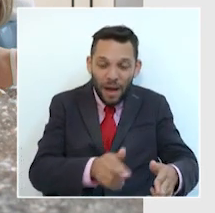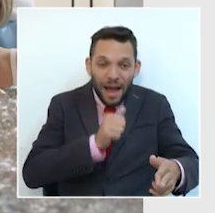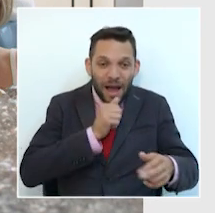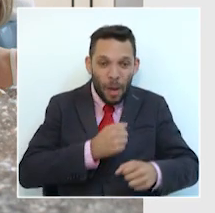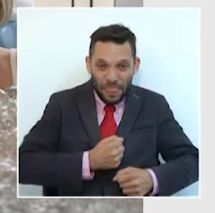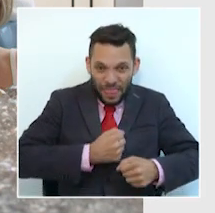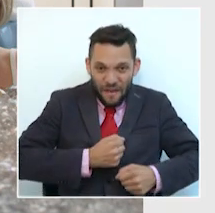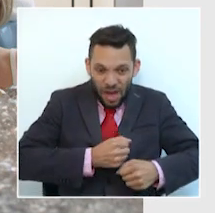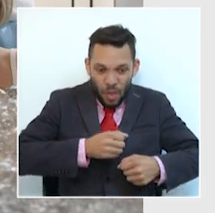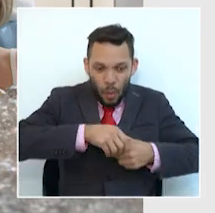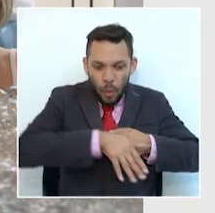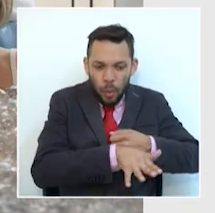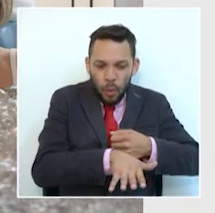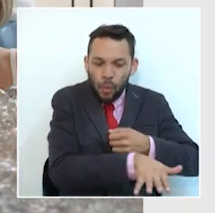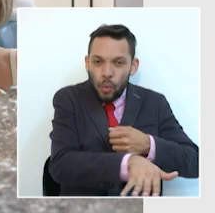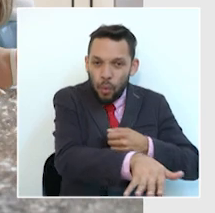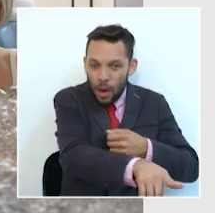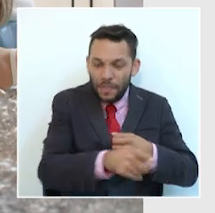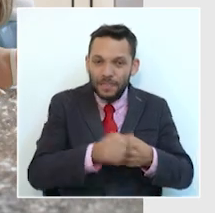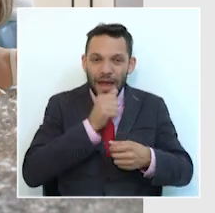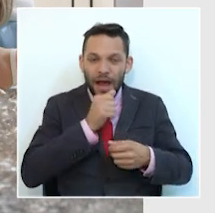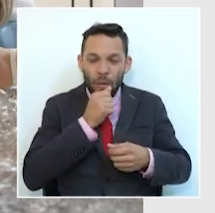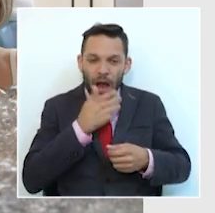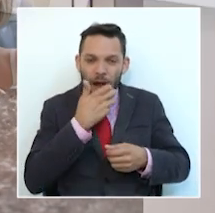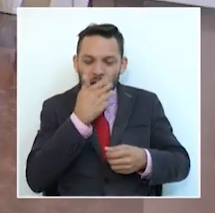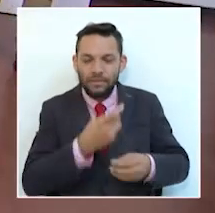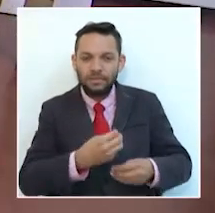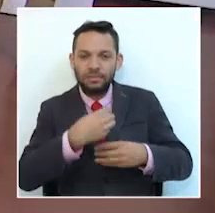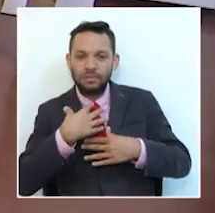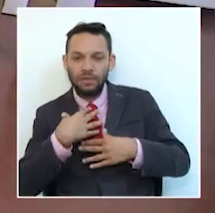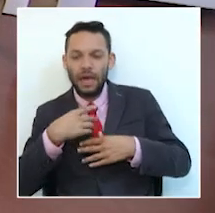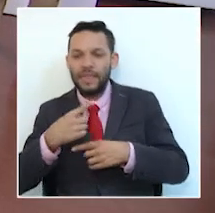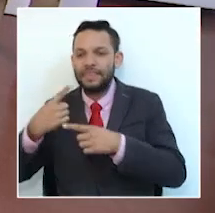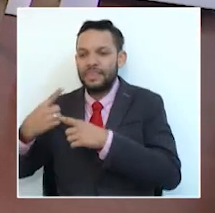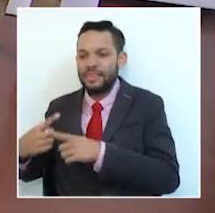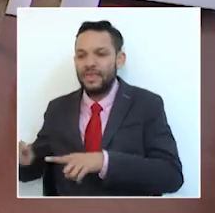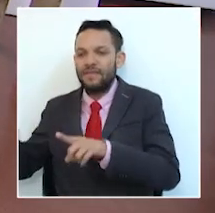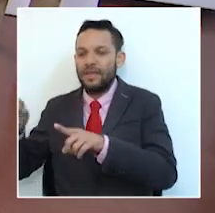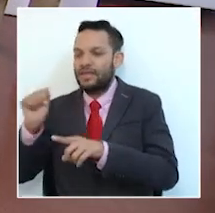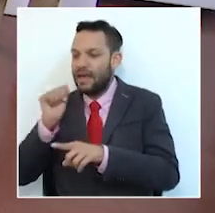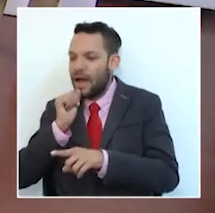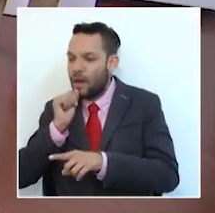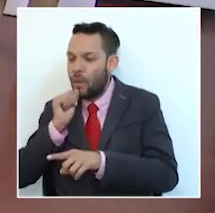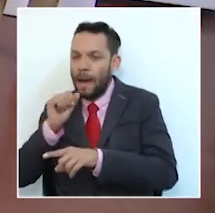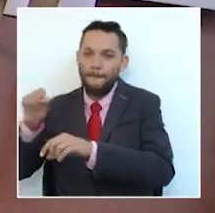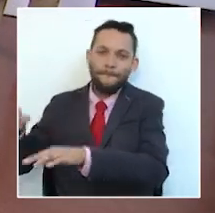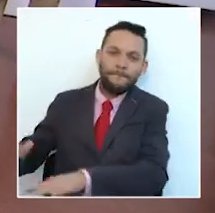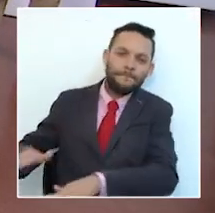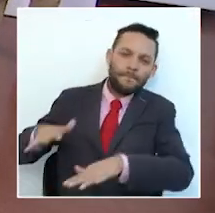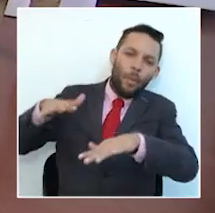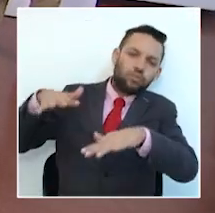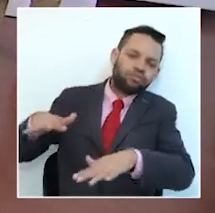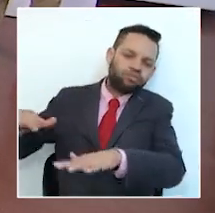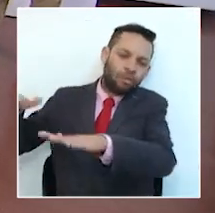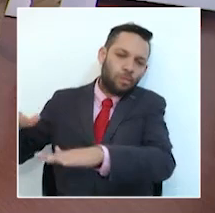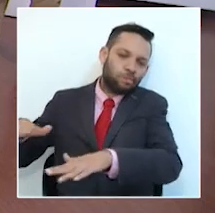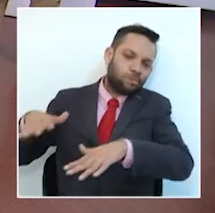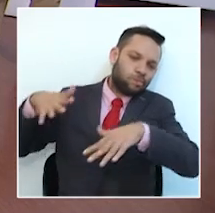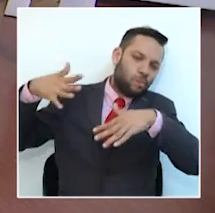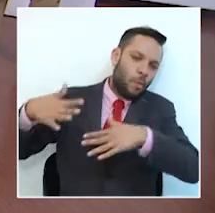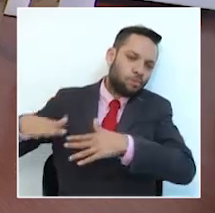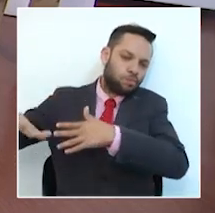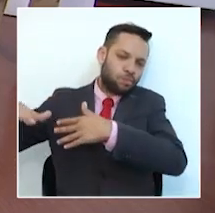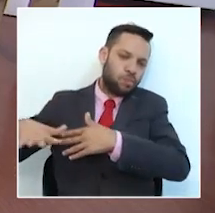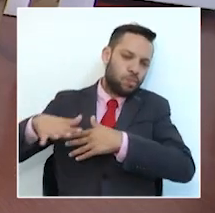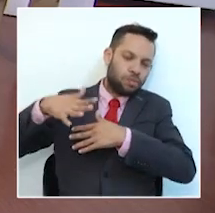agua de mar tiene como efecto terapéutico si fundamentalmente estamos hablando que las aguas termales hay mucha variedad